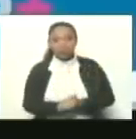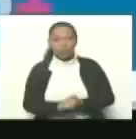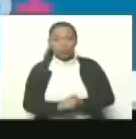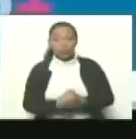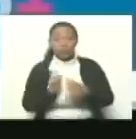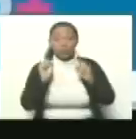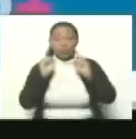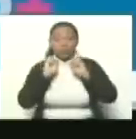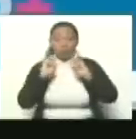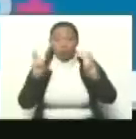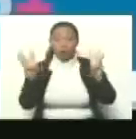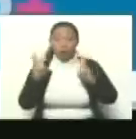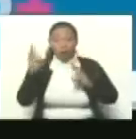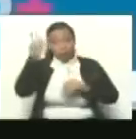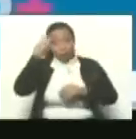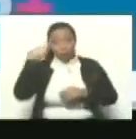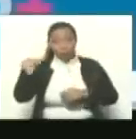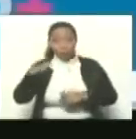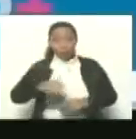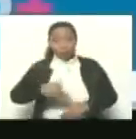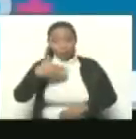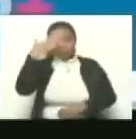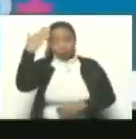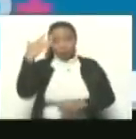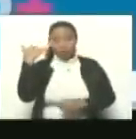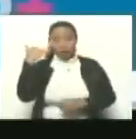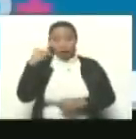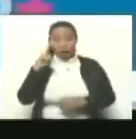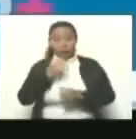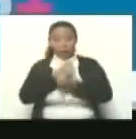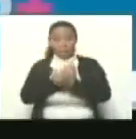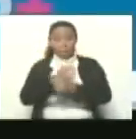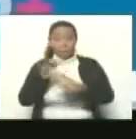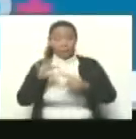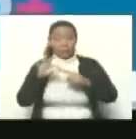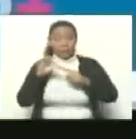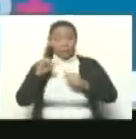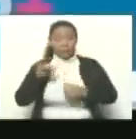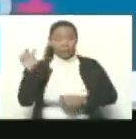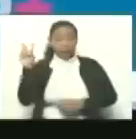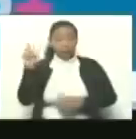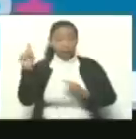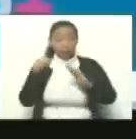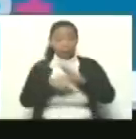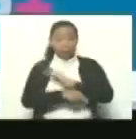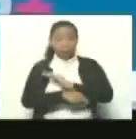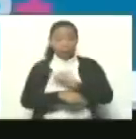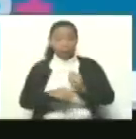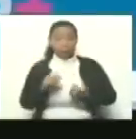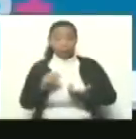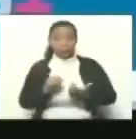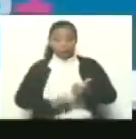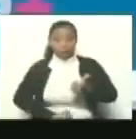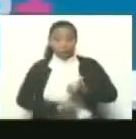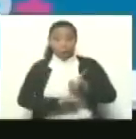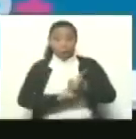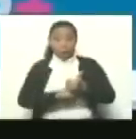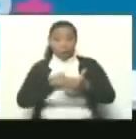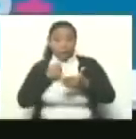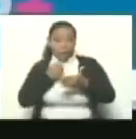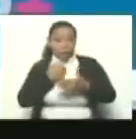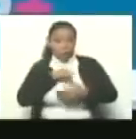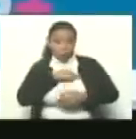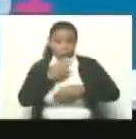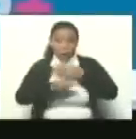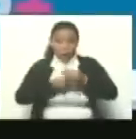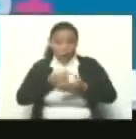Impresionante cómo los pueblos árabes tienen un amor especial por Venezuela. Y nos apoyan en el combate que estamos dando. Y